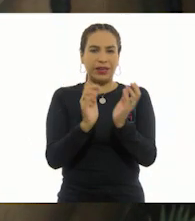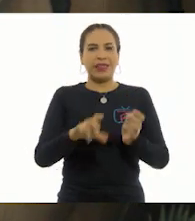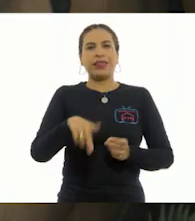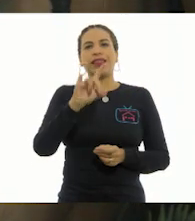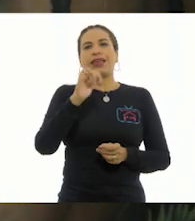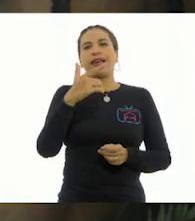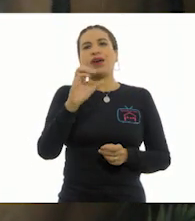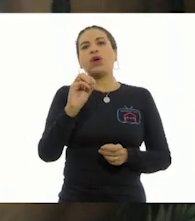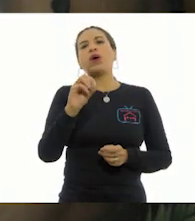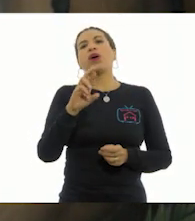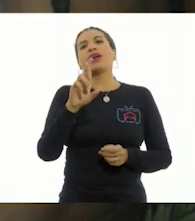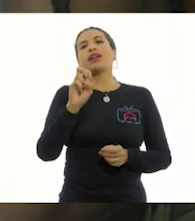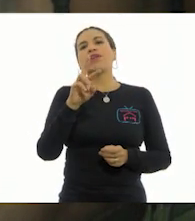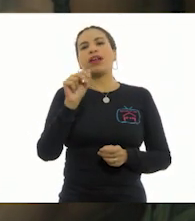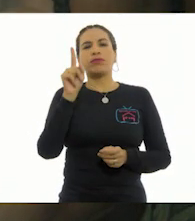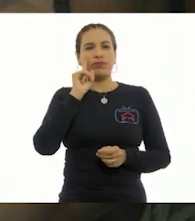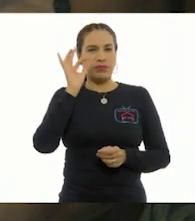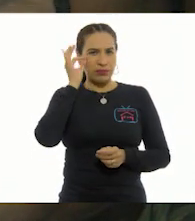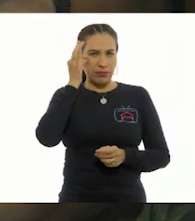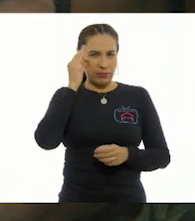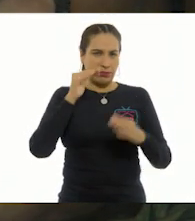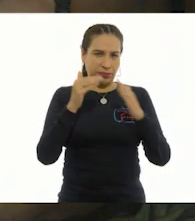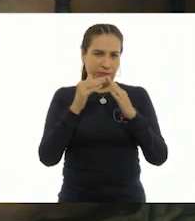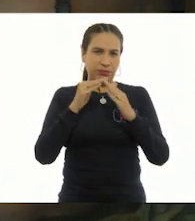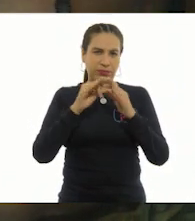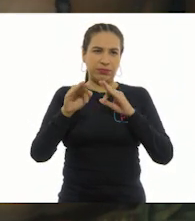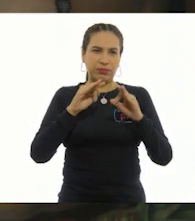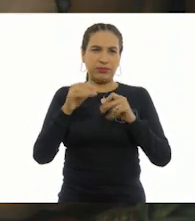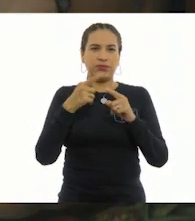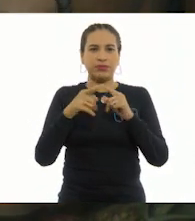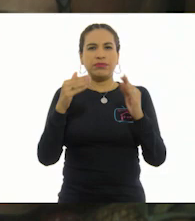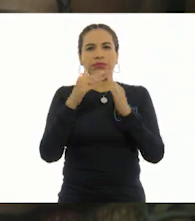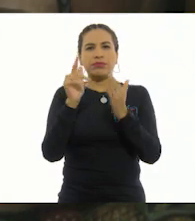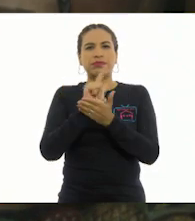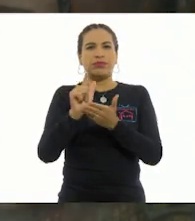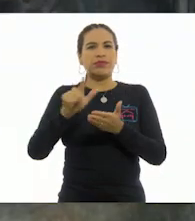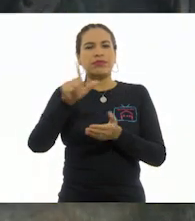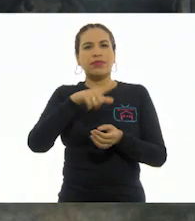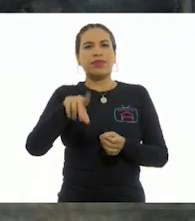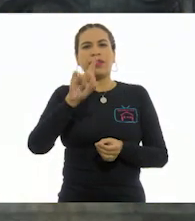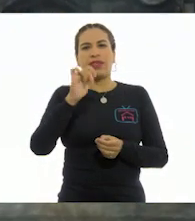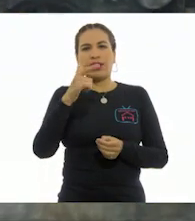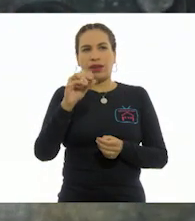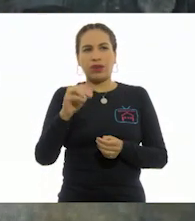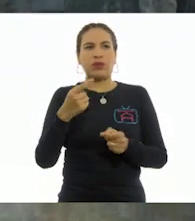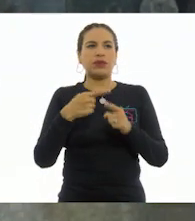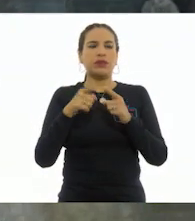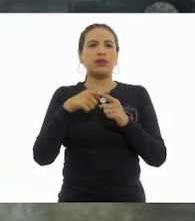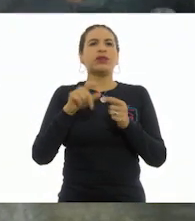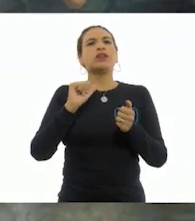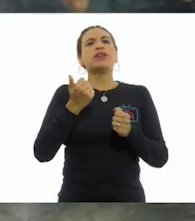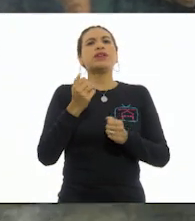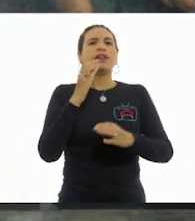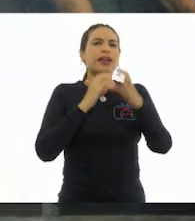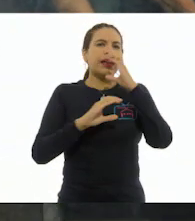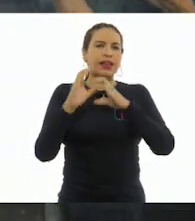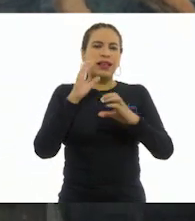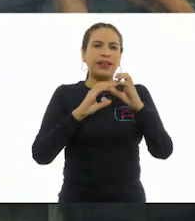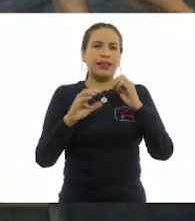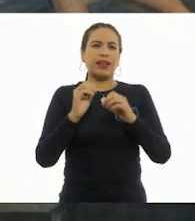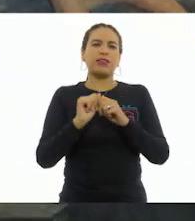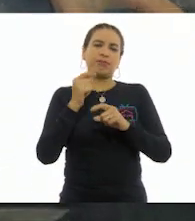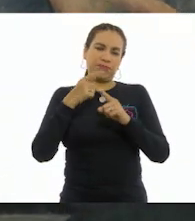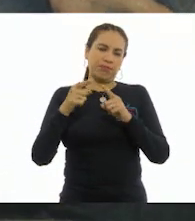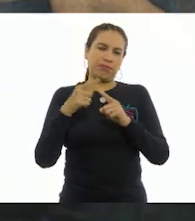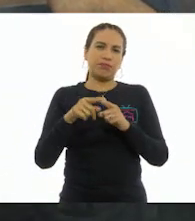una doméstica y entonces servía en la casa de Diego. Hay una cantante de ranchero, ahora se